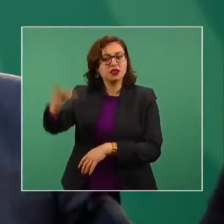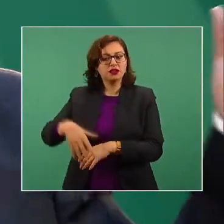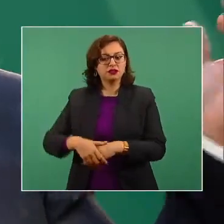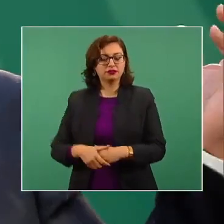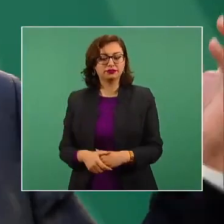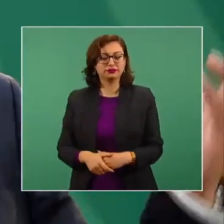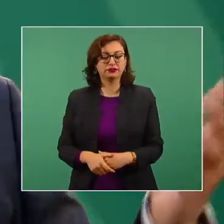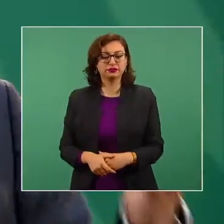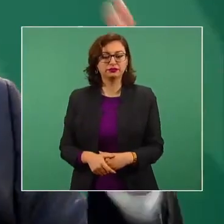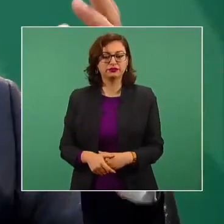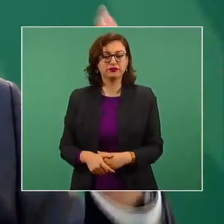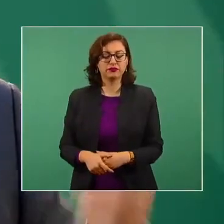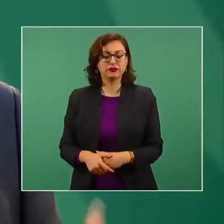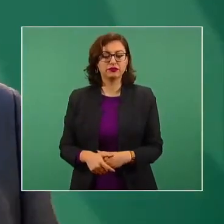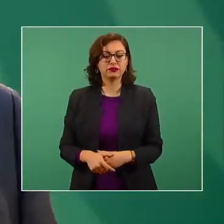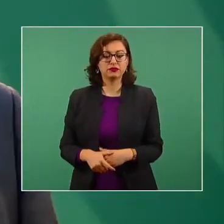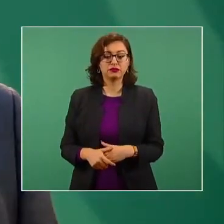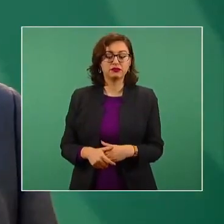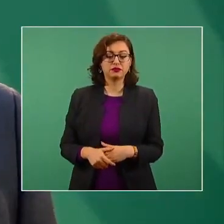Y